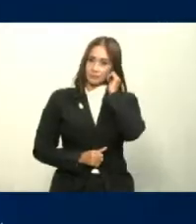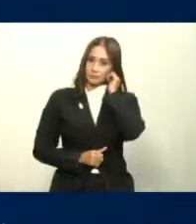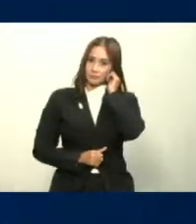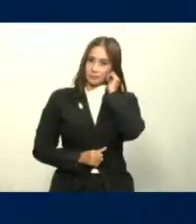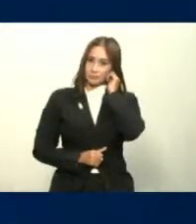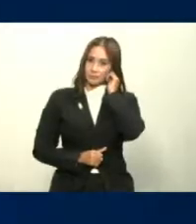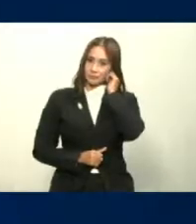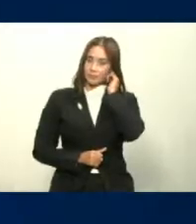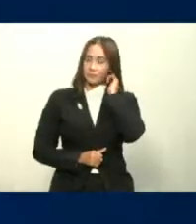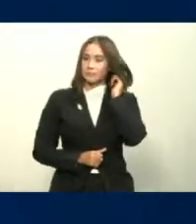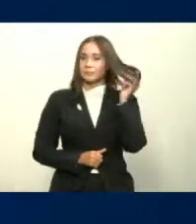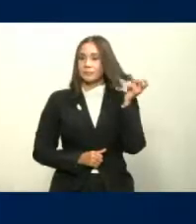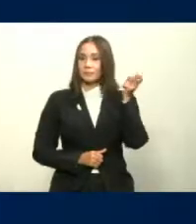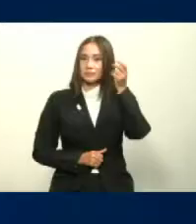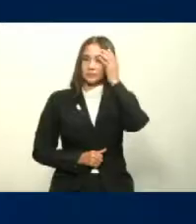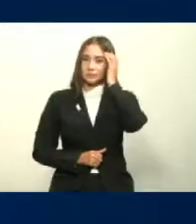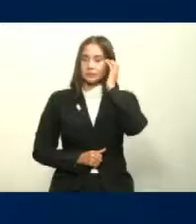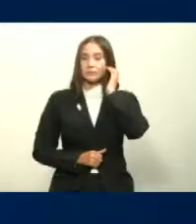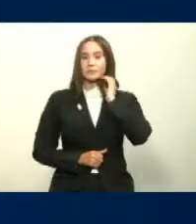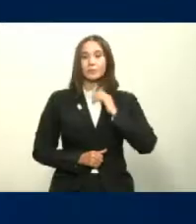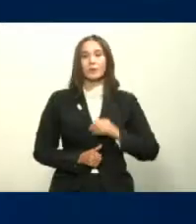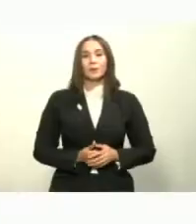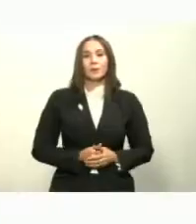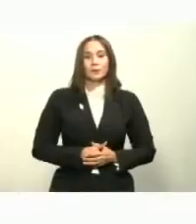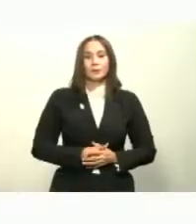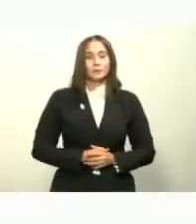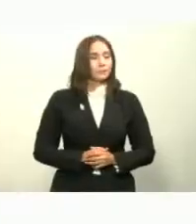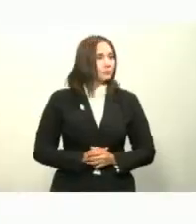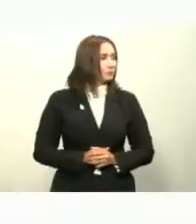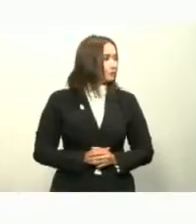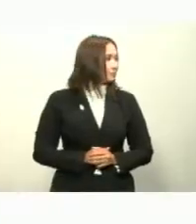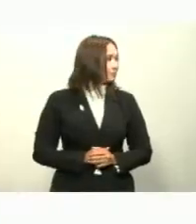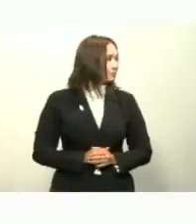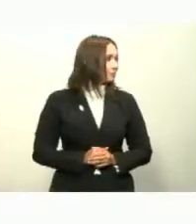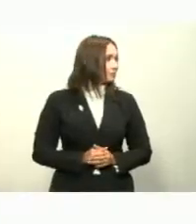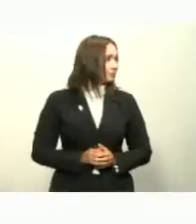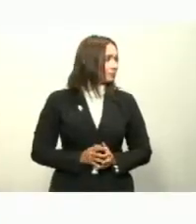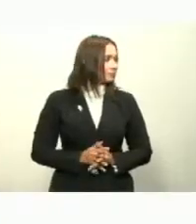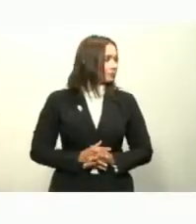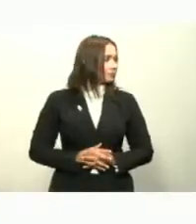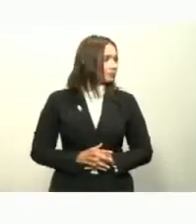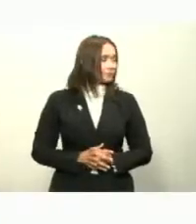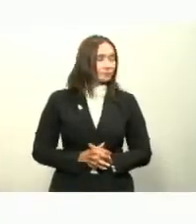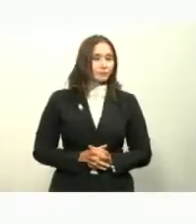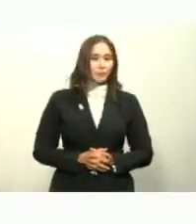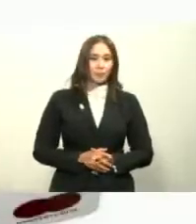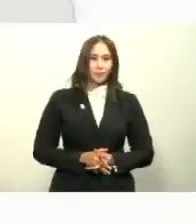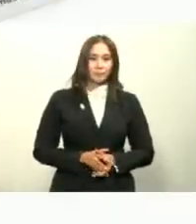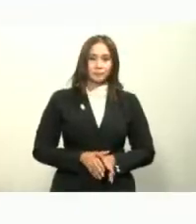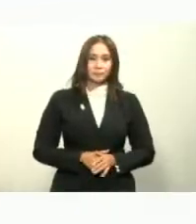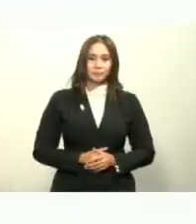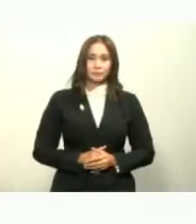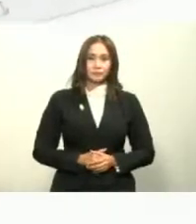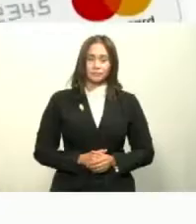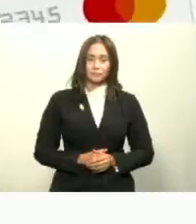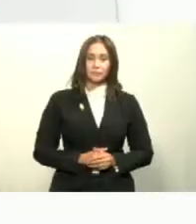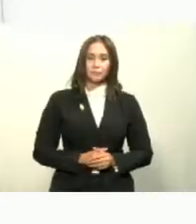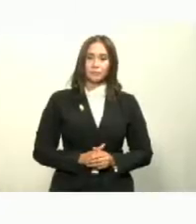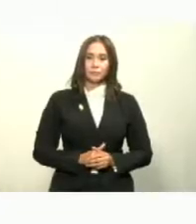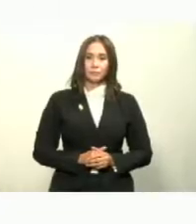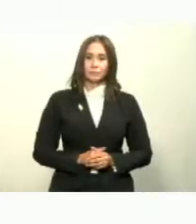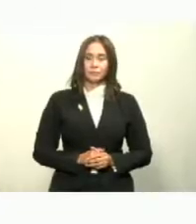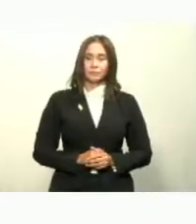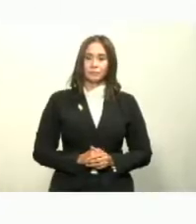de Política Social indica que a los ayuntamientos se les entregaron 72.200 tarjetas de bono navideño.